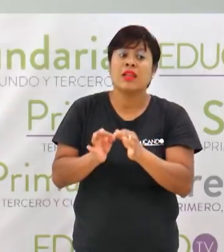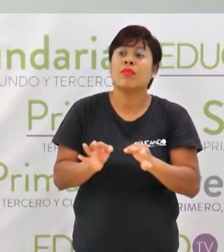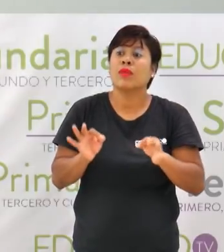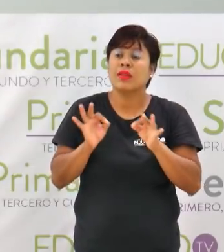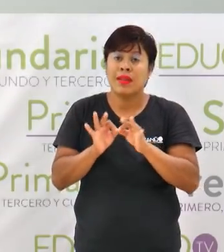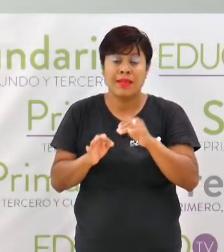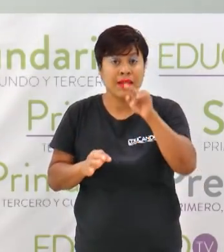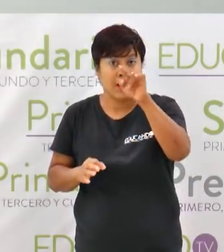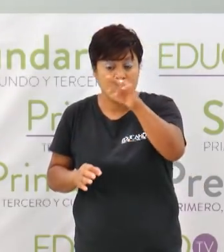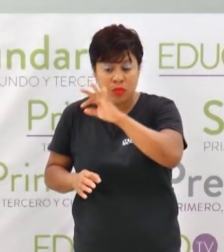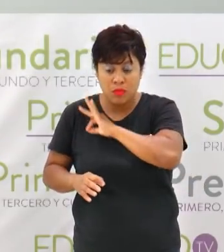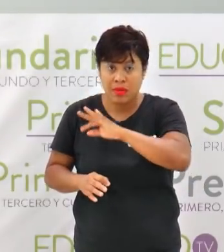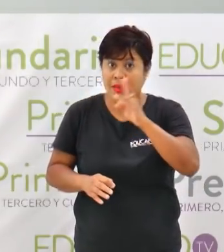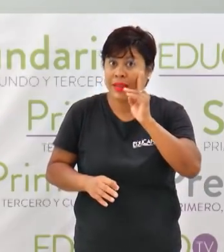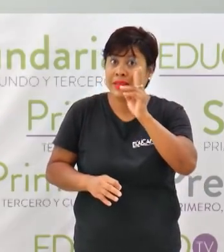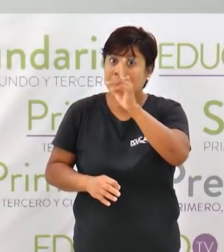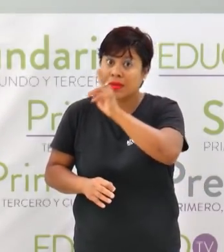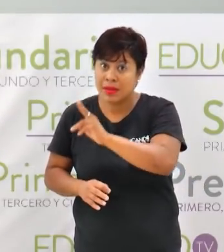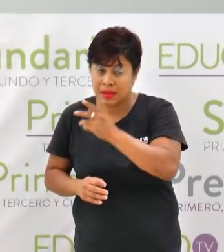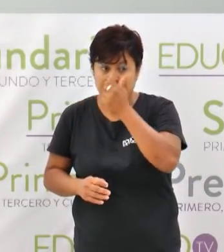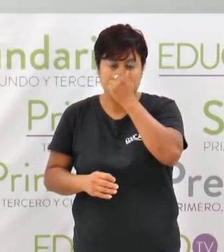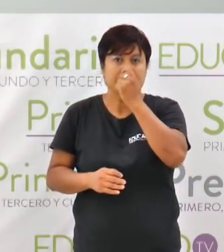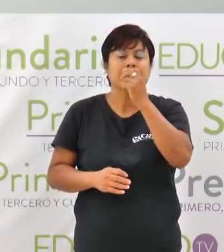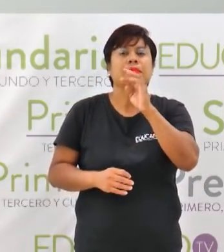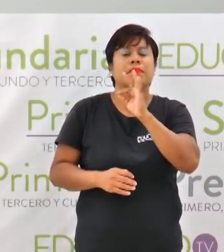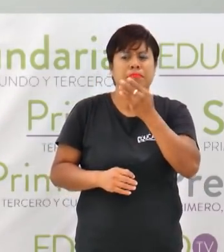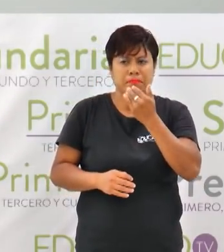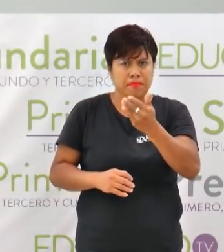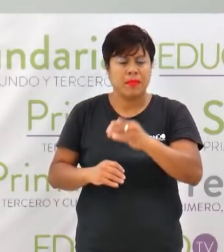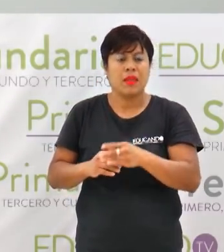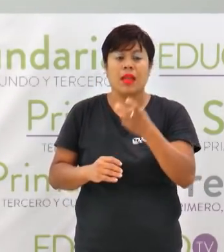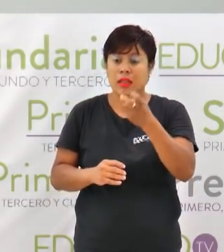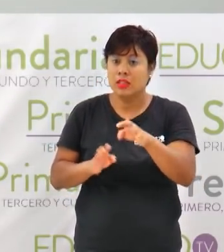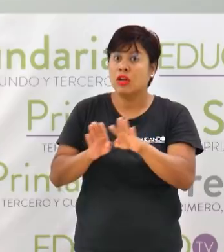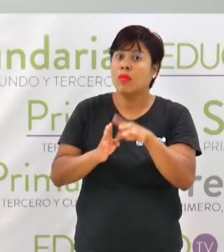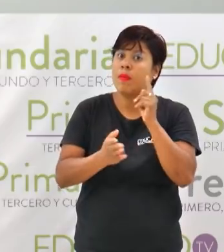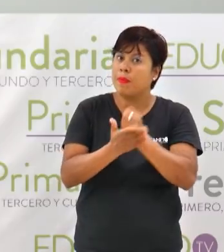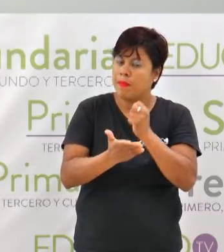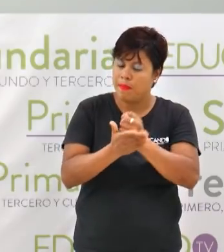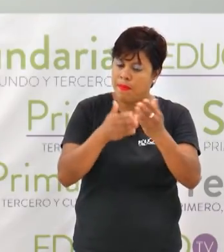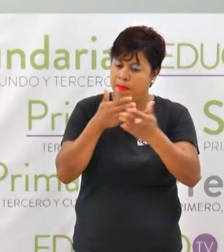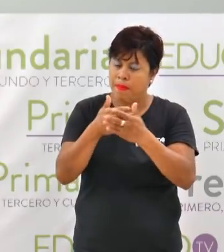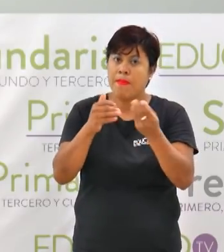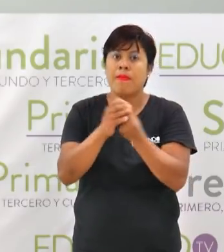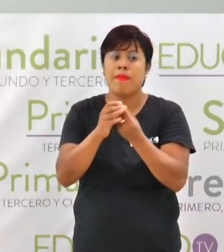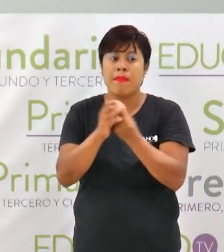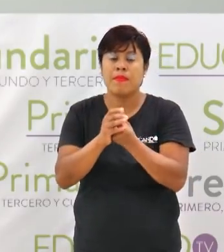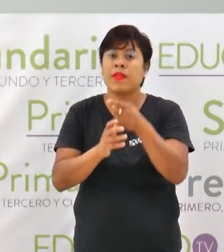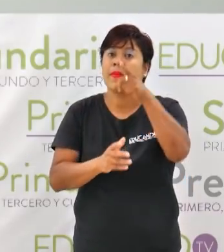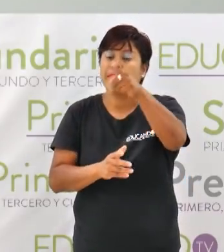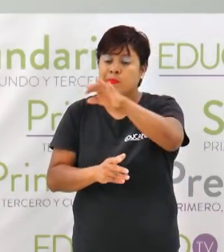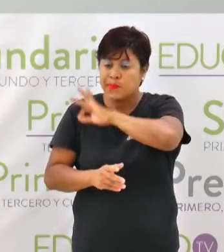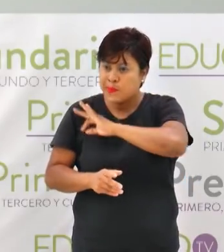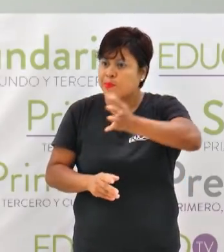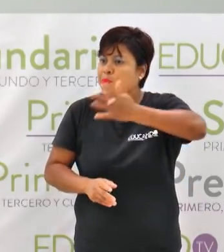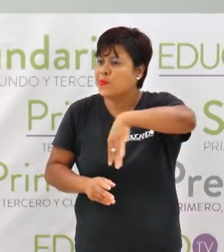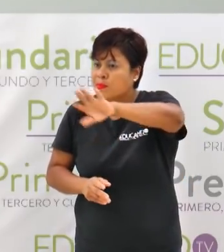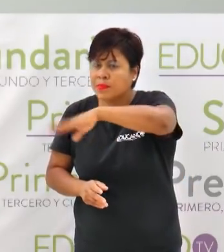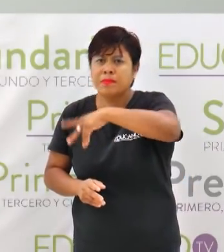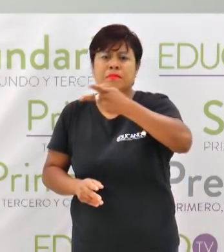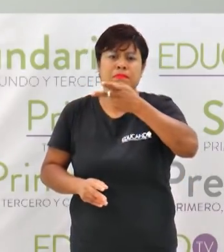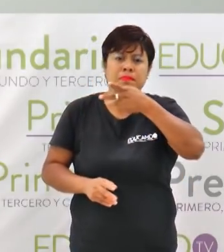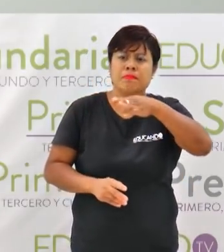que tú puedas verificar bien, y va a quedar como tarea para la siguiente sesión, que puedas conseguir con